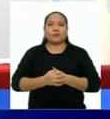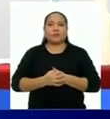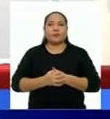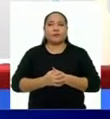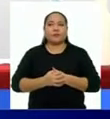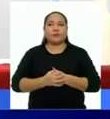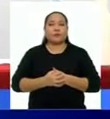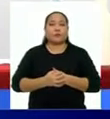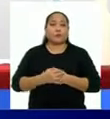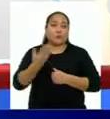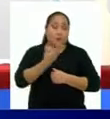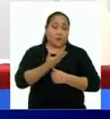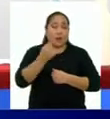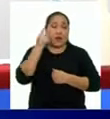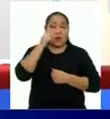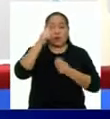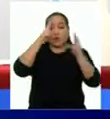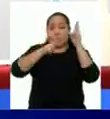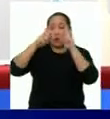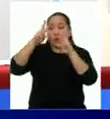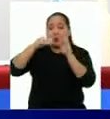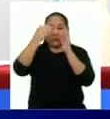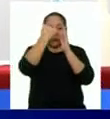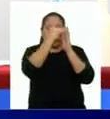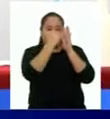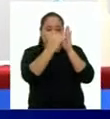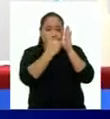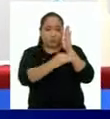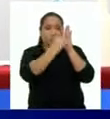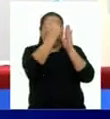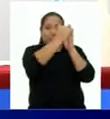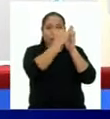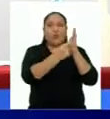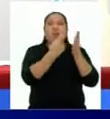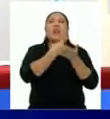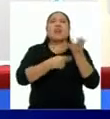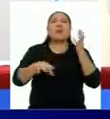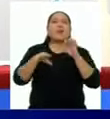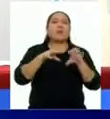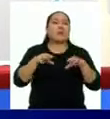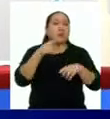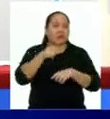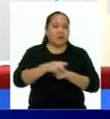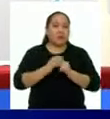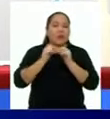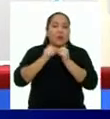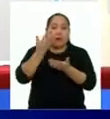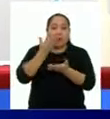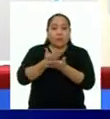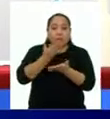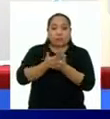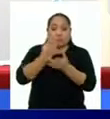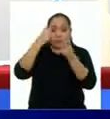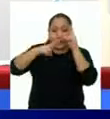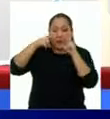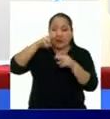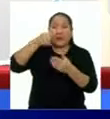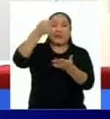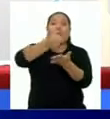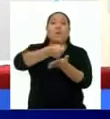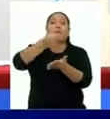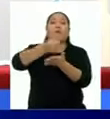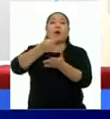Y allí pueden revisar ustedes todo lo que hemos estado haciendo para que pueda materializarse esta inversión